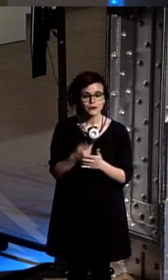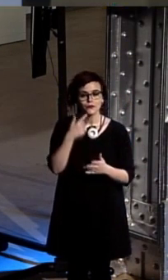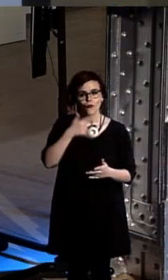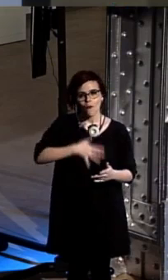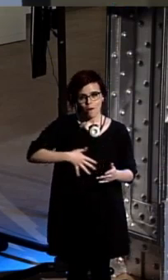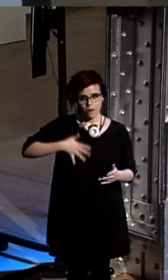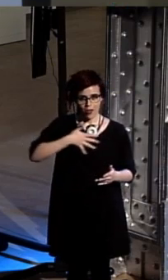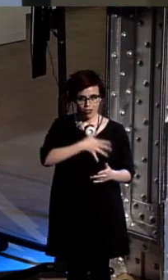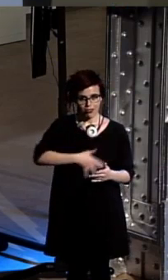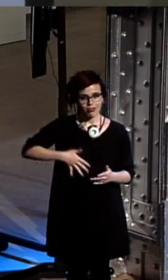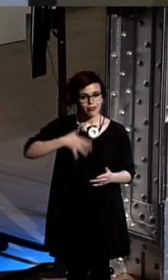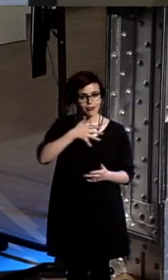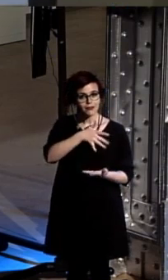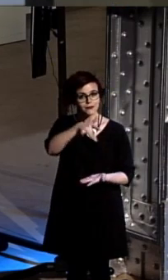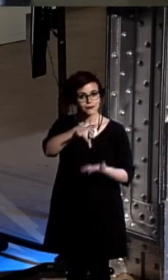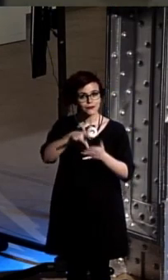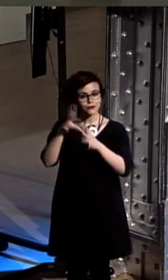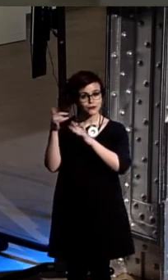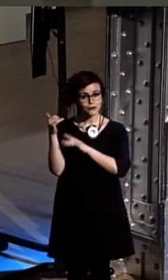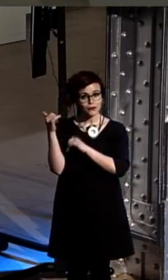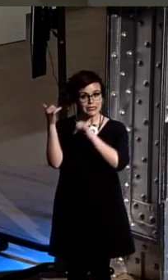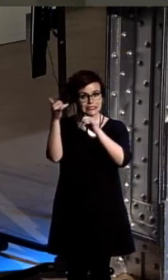Es un placer estar aquí en